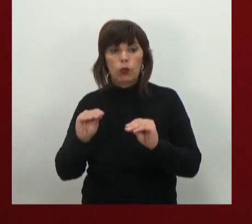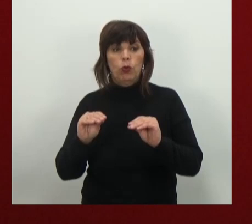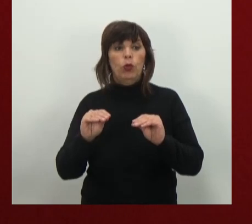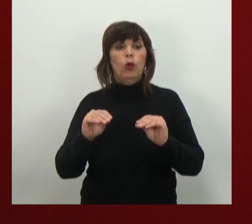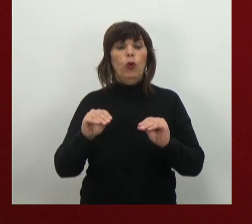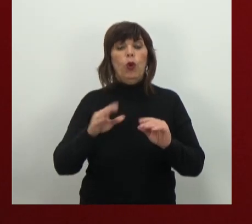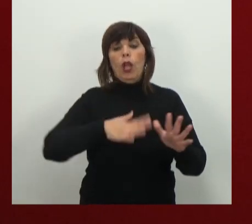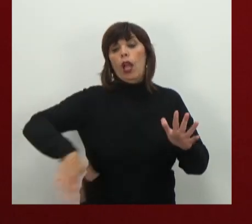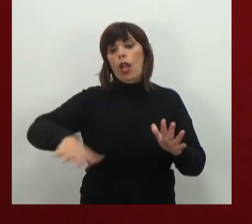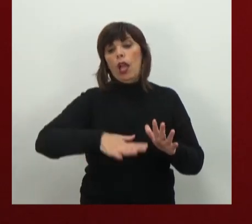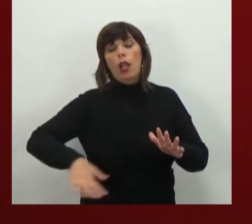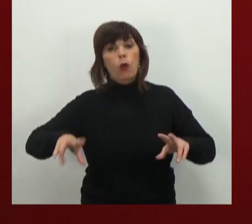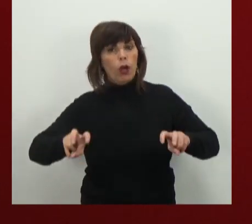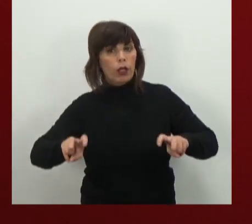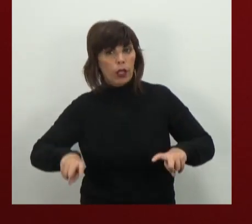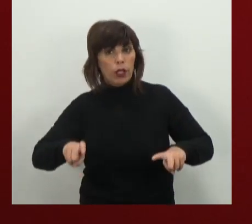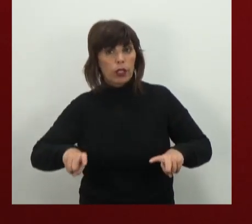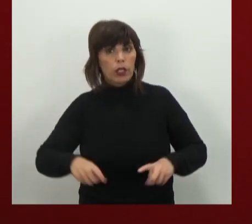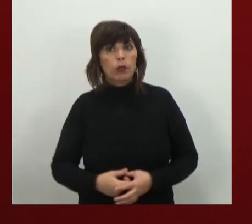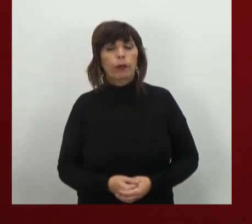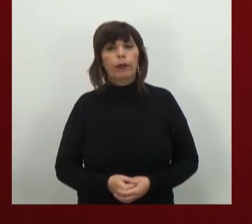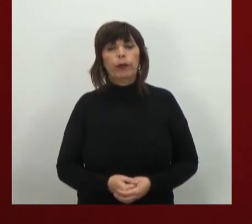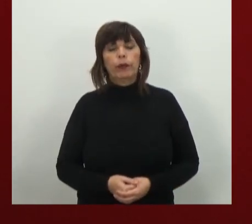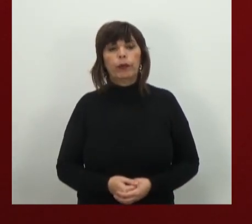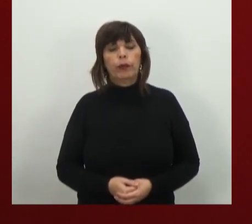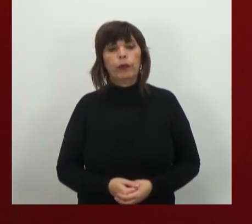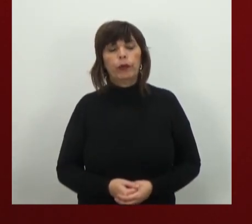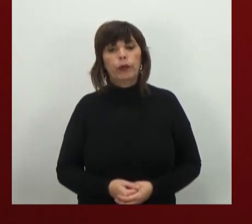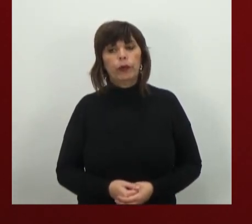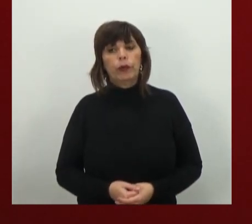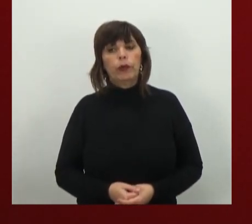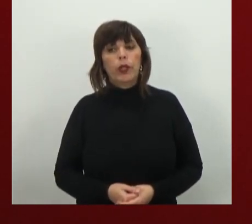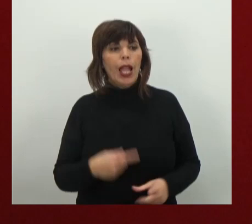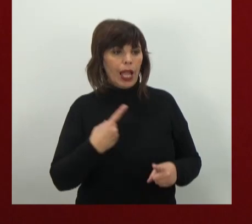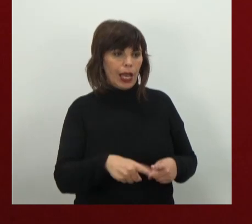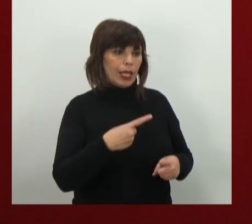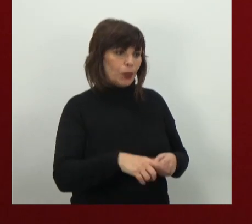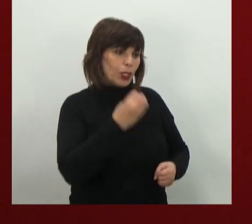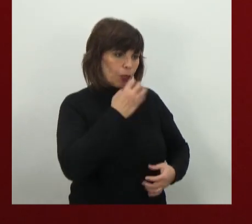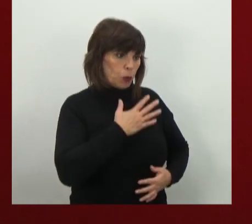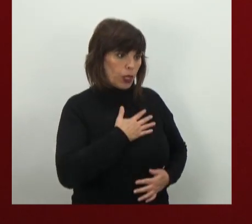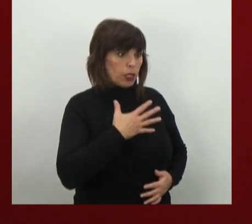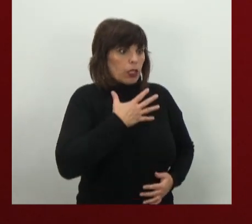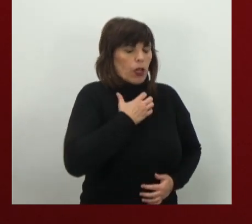descanso. Ten cuidado. Que las cosas buenas no te agobien.